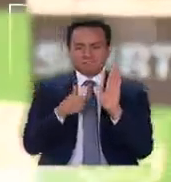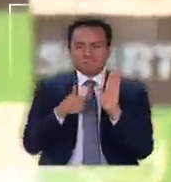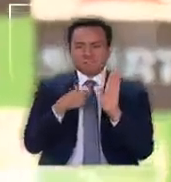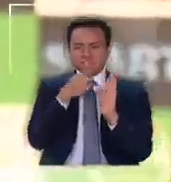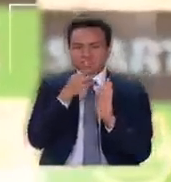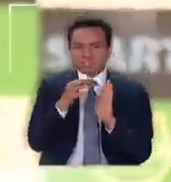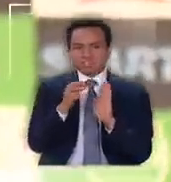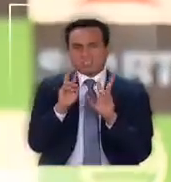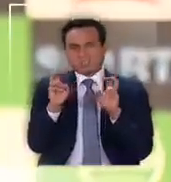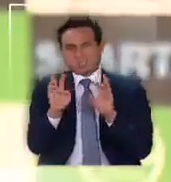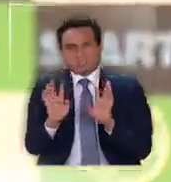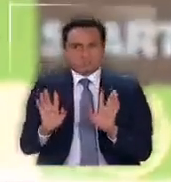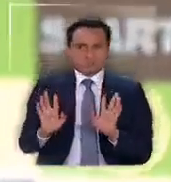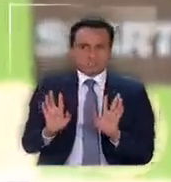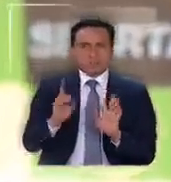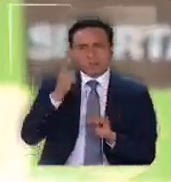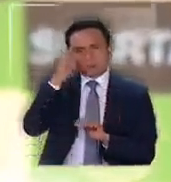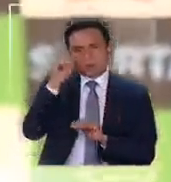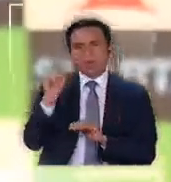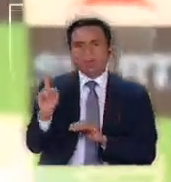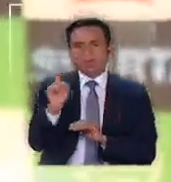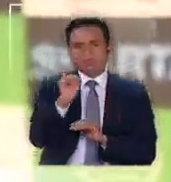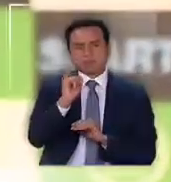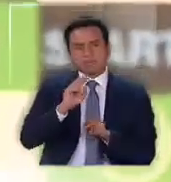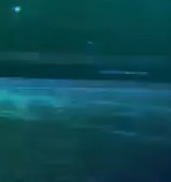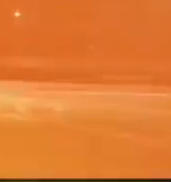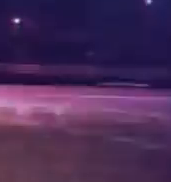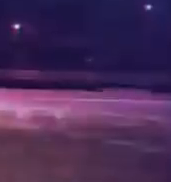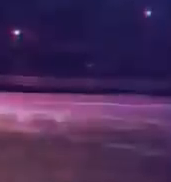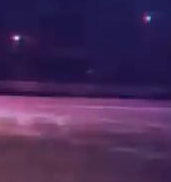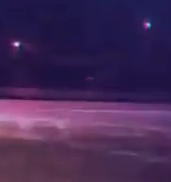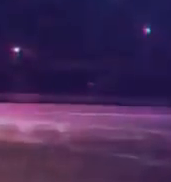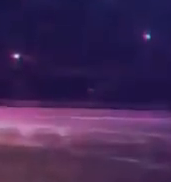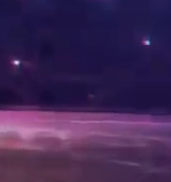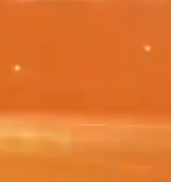dicho, no, a mí me cargan esas cosas, pero creo que cada uno siempre quiere hacerlo, sí, de verdad.